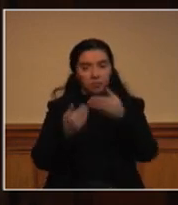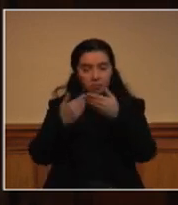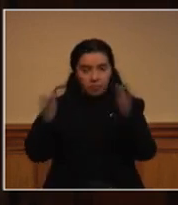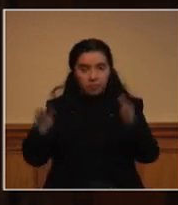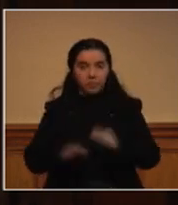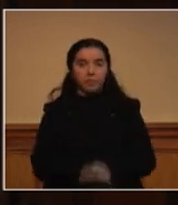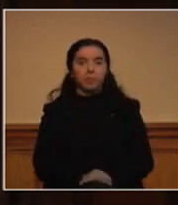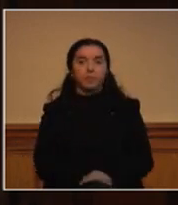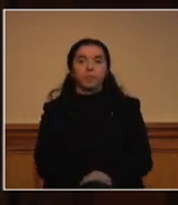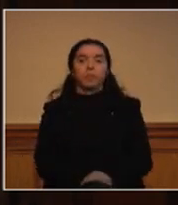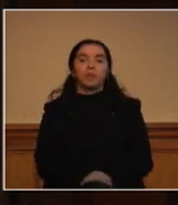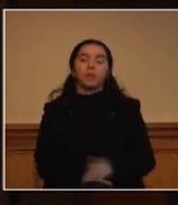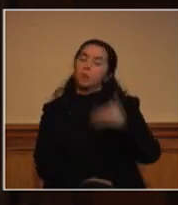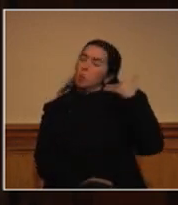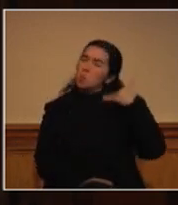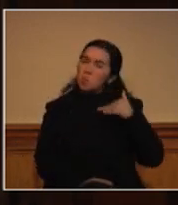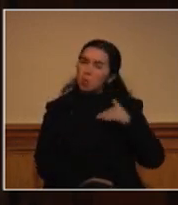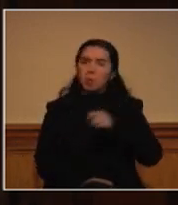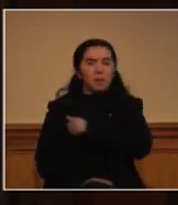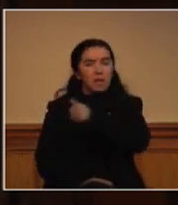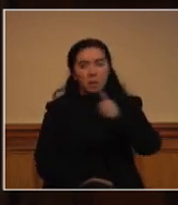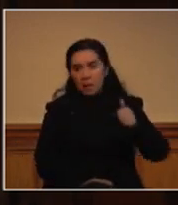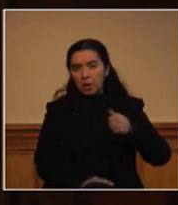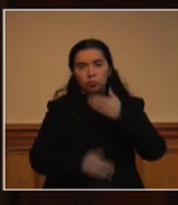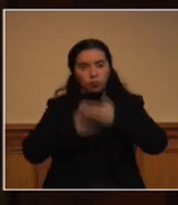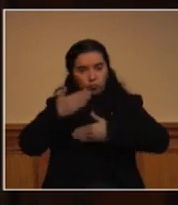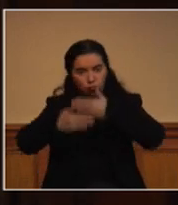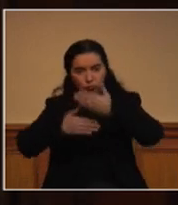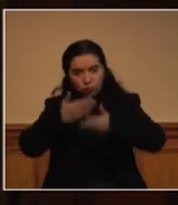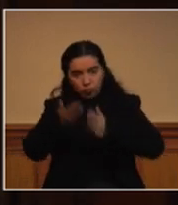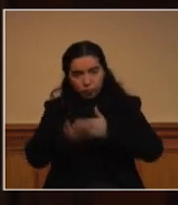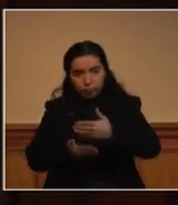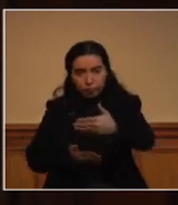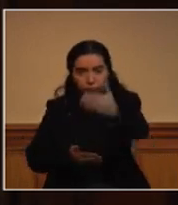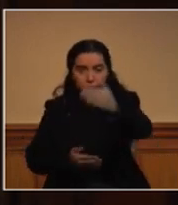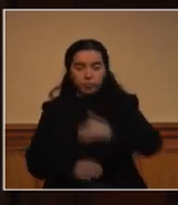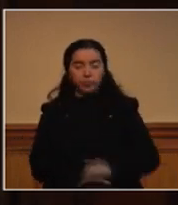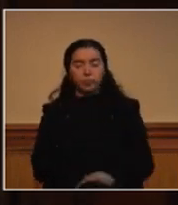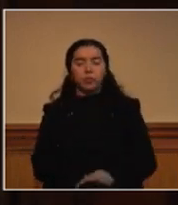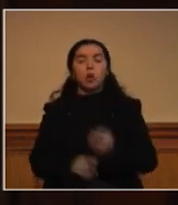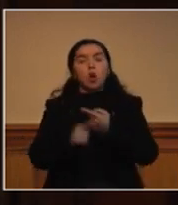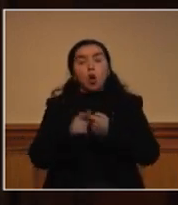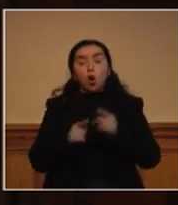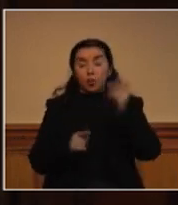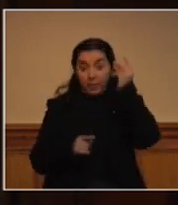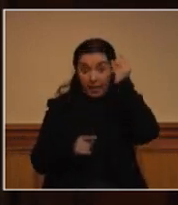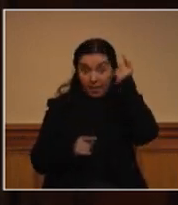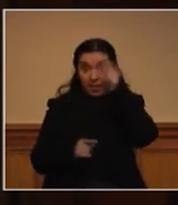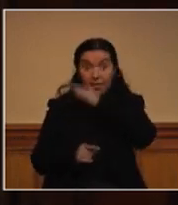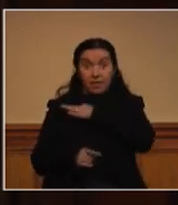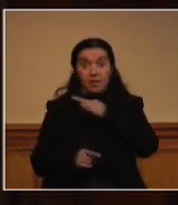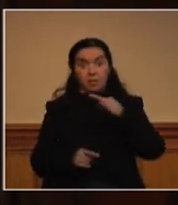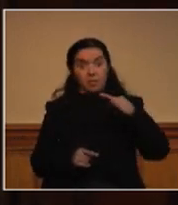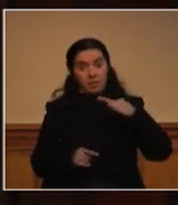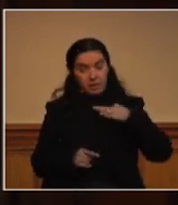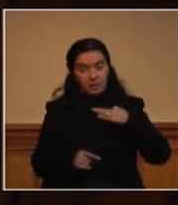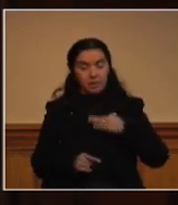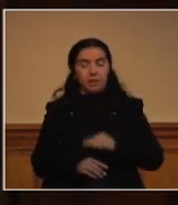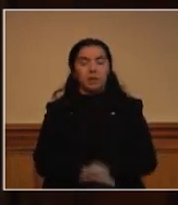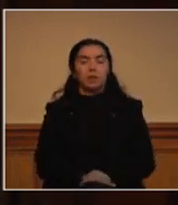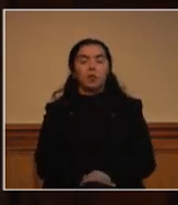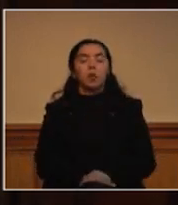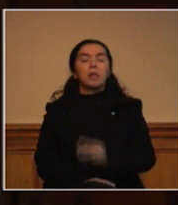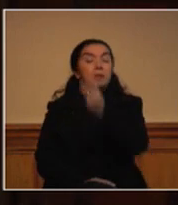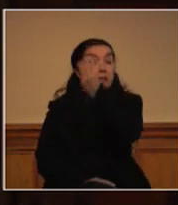pues es imprescindible para que todos estos procesos se puedan llevar a cabo. Otra de las iniciativas del Ministerio está reconocida en esta